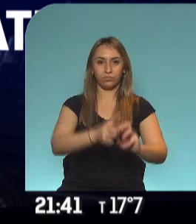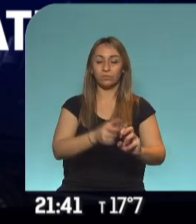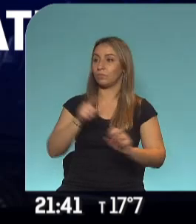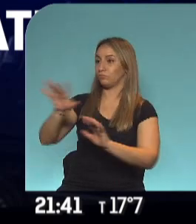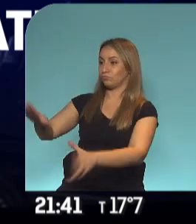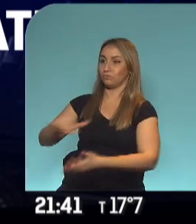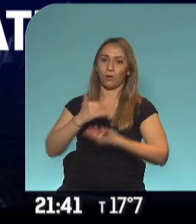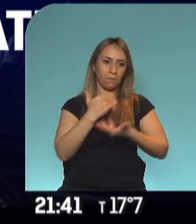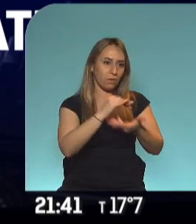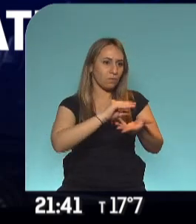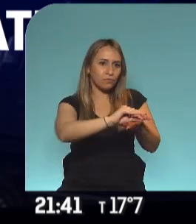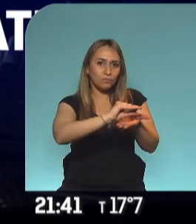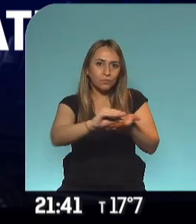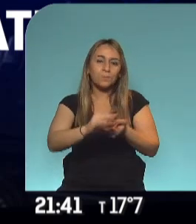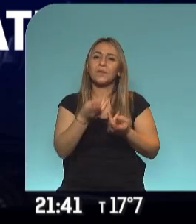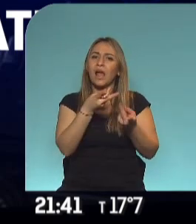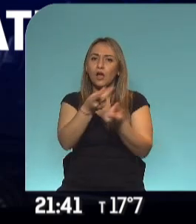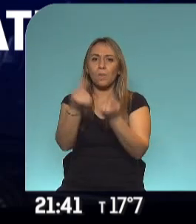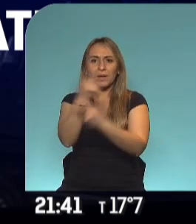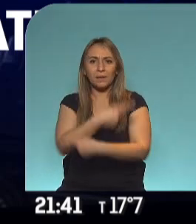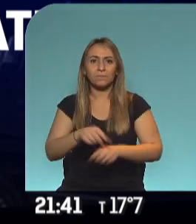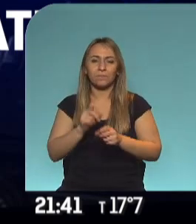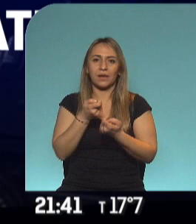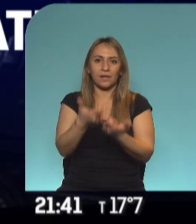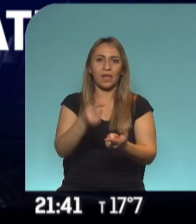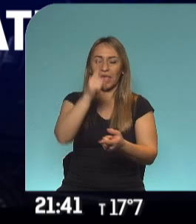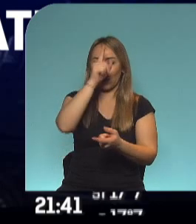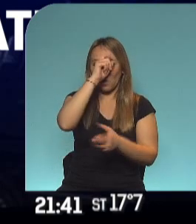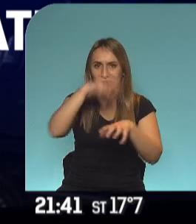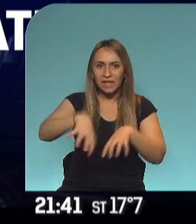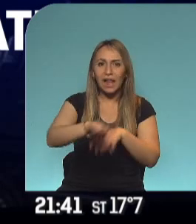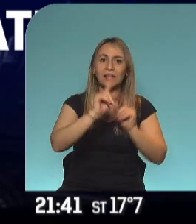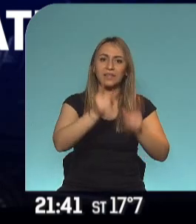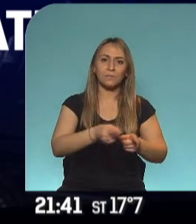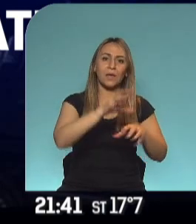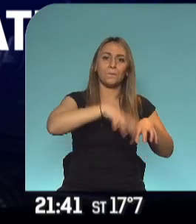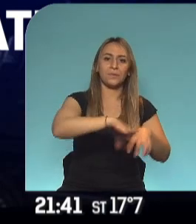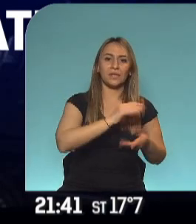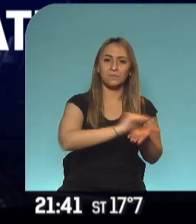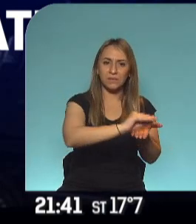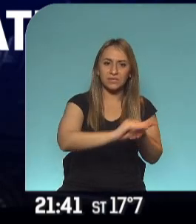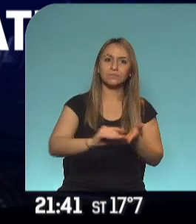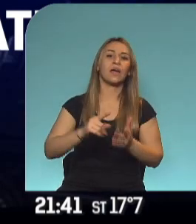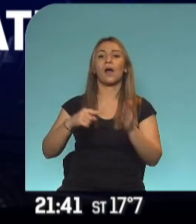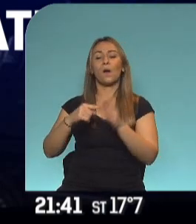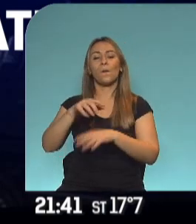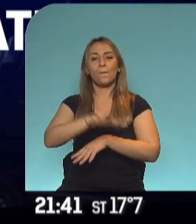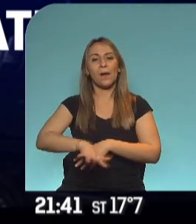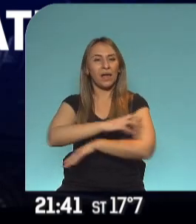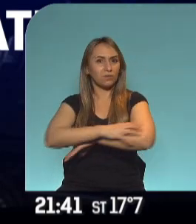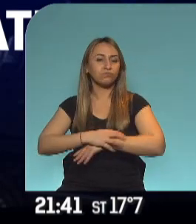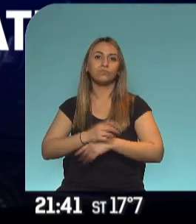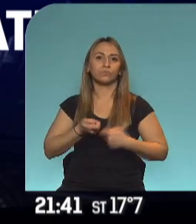compra de equipamiento de salud, subsidios y créditos para las pymes, urbanización de barrios populares, obras de YPF